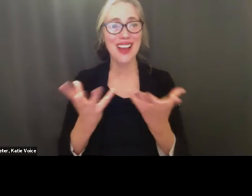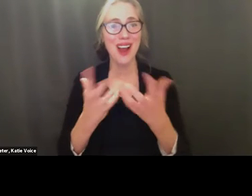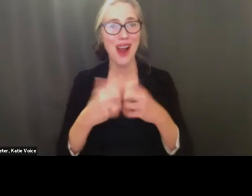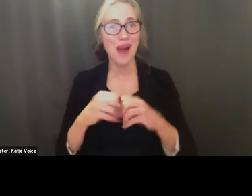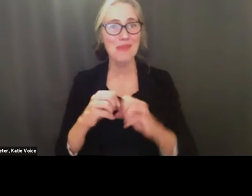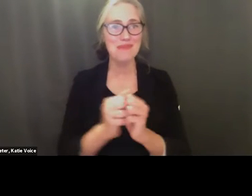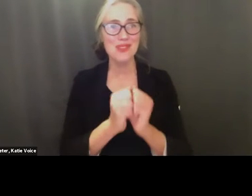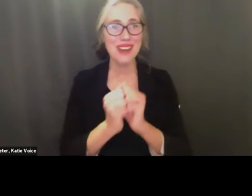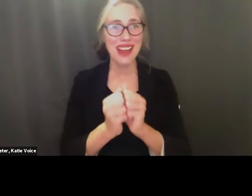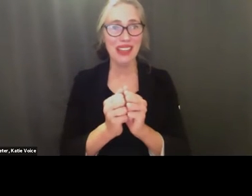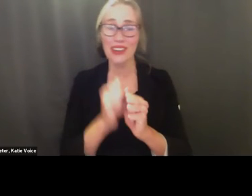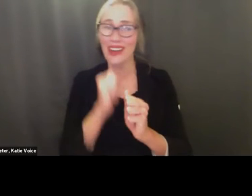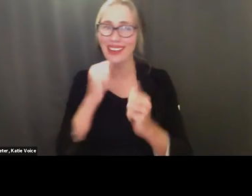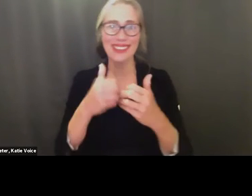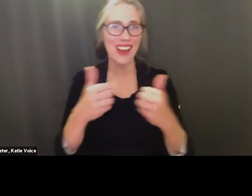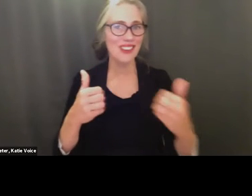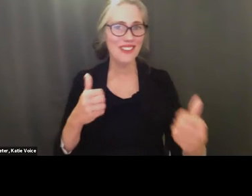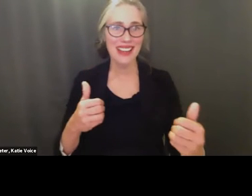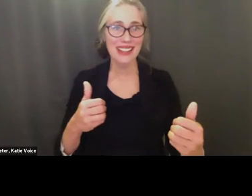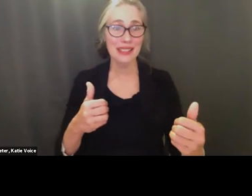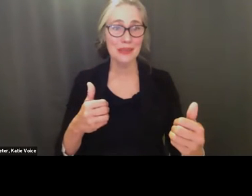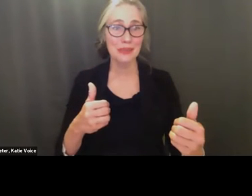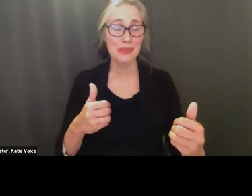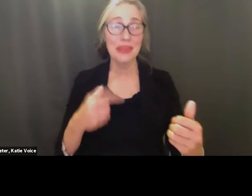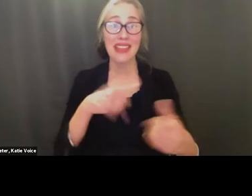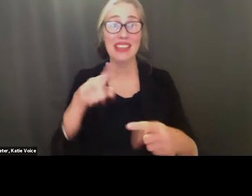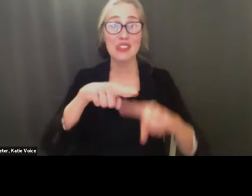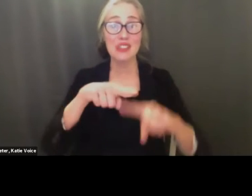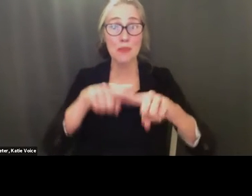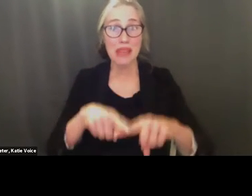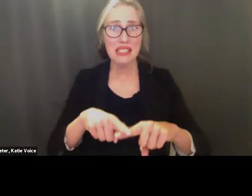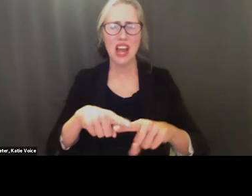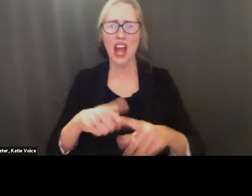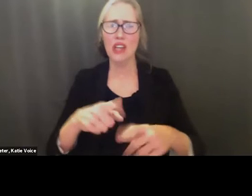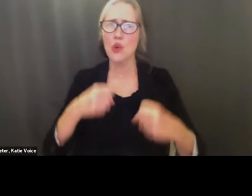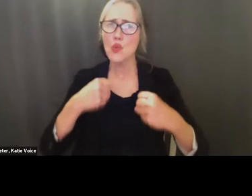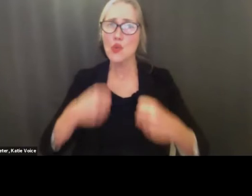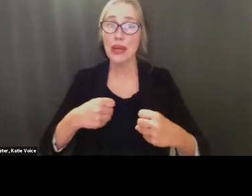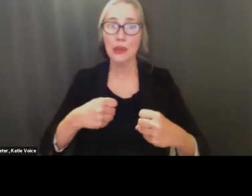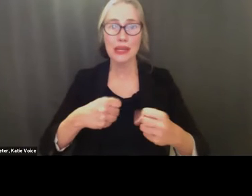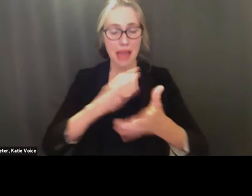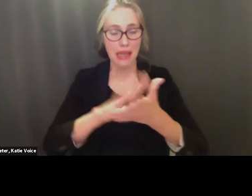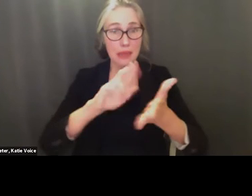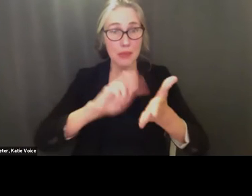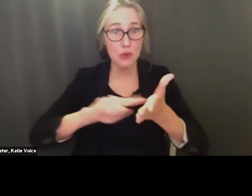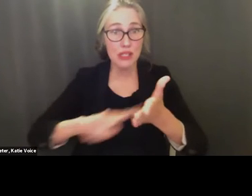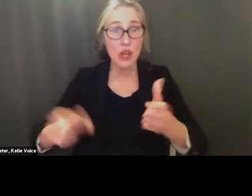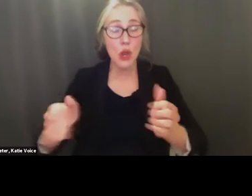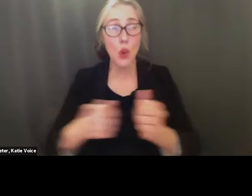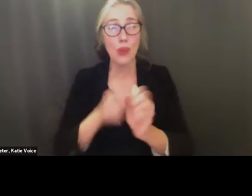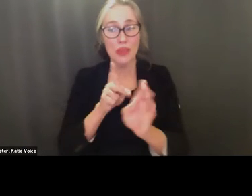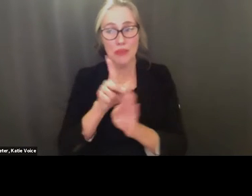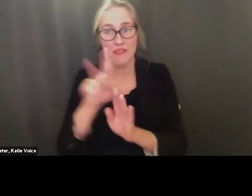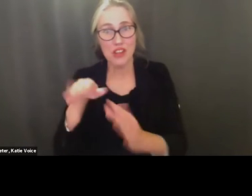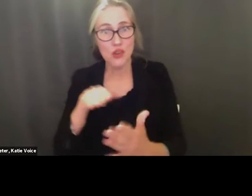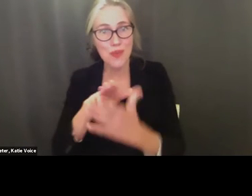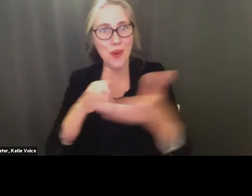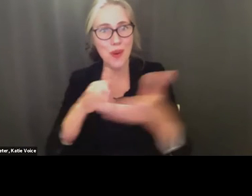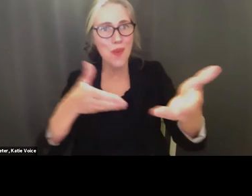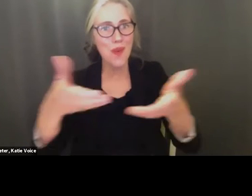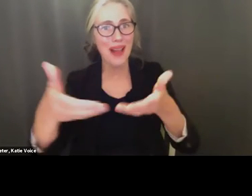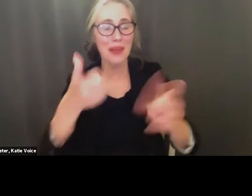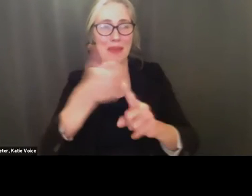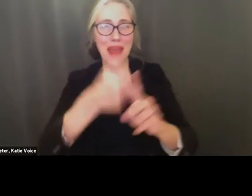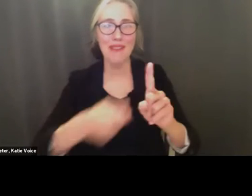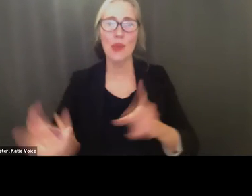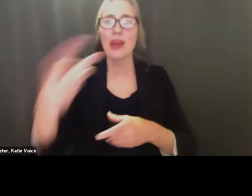y esto tiene éxito para unirnos, no para dividirnos. Estas capacitaciones se llevan a cabo con un